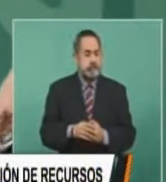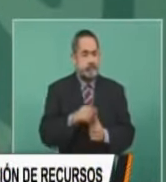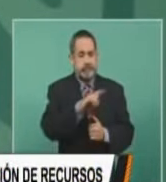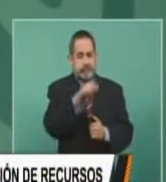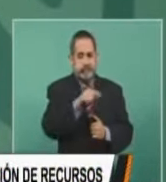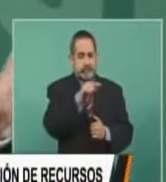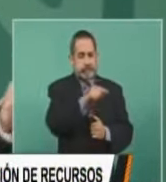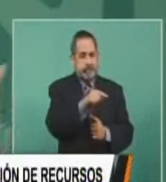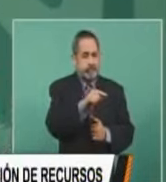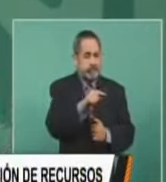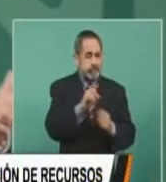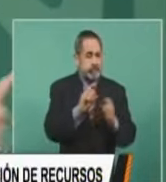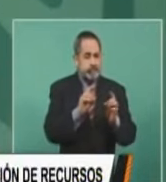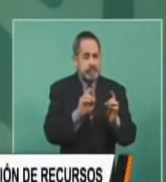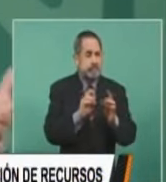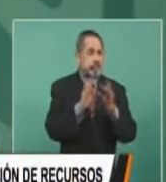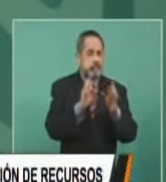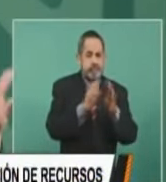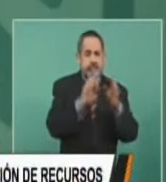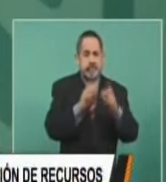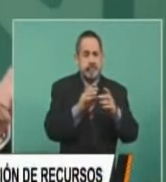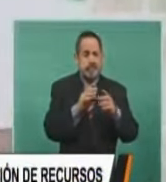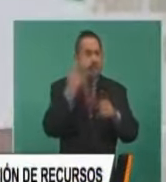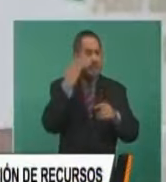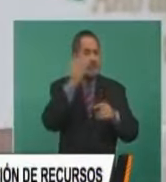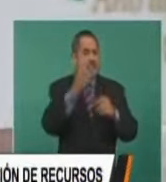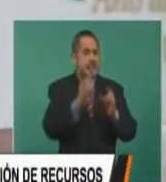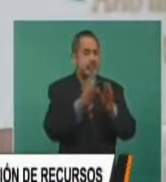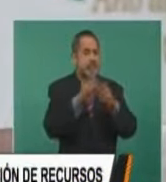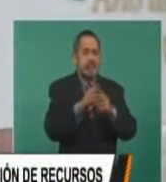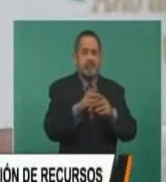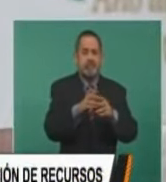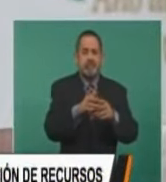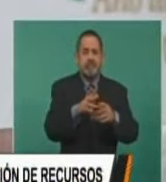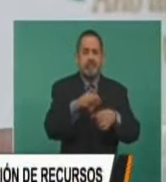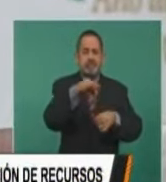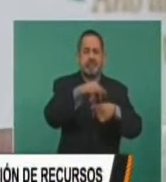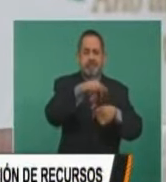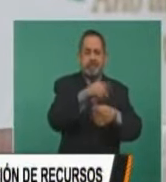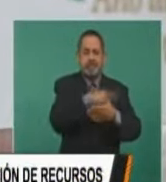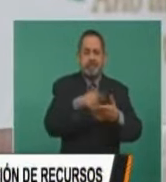vincularse asuntos electorales, partidistas,